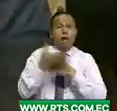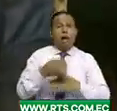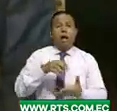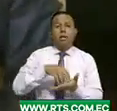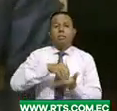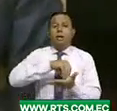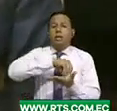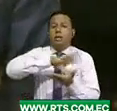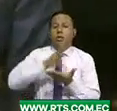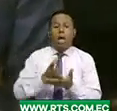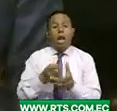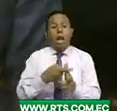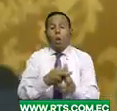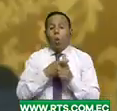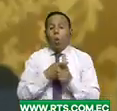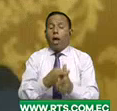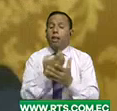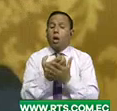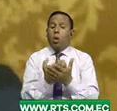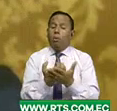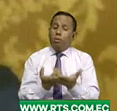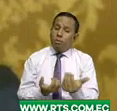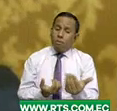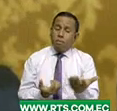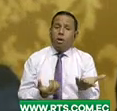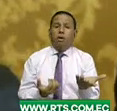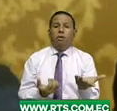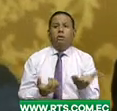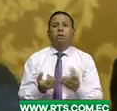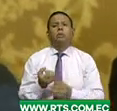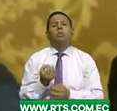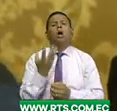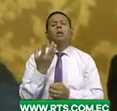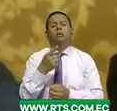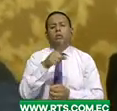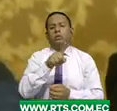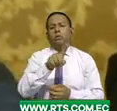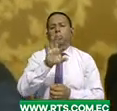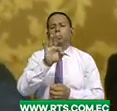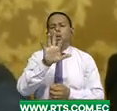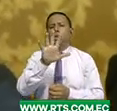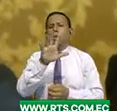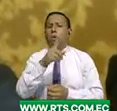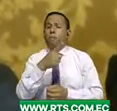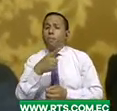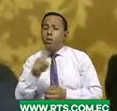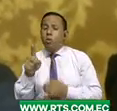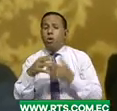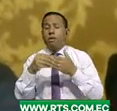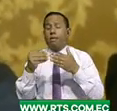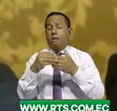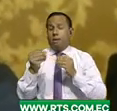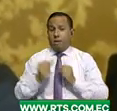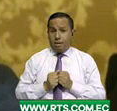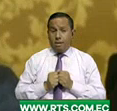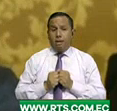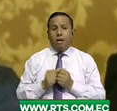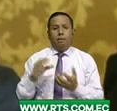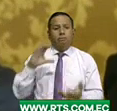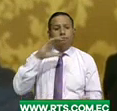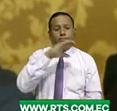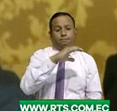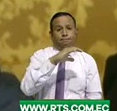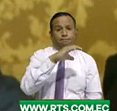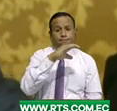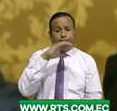de económico urgente. Son 195 millones de dólares que se van a